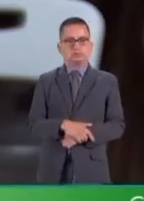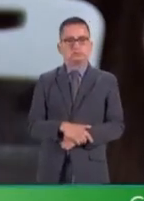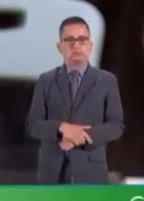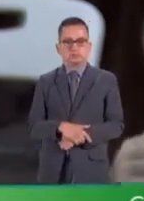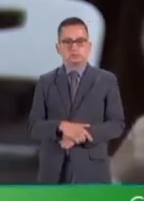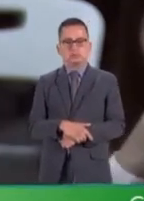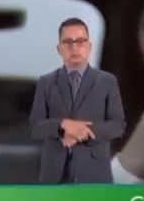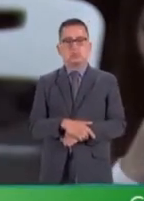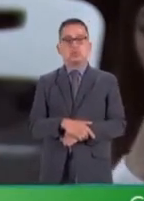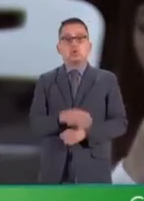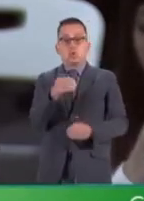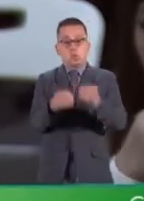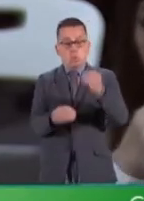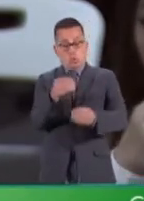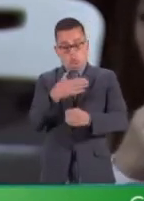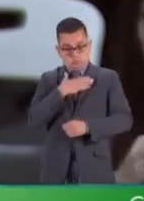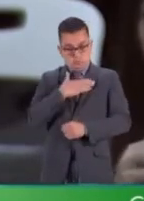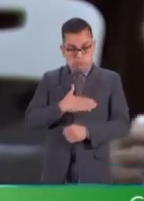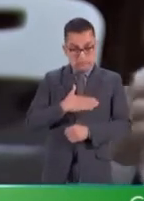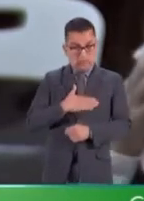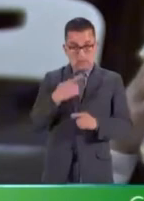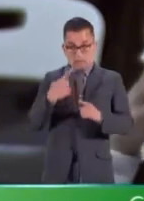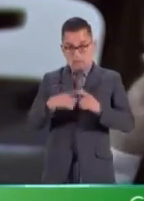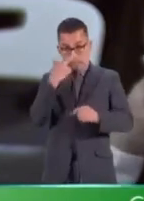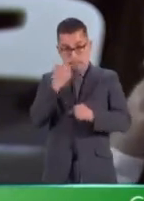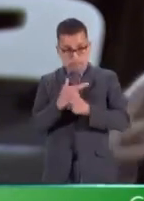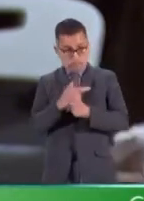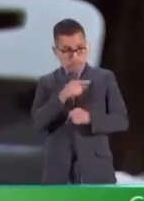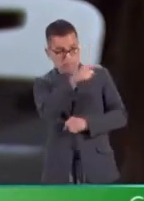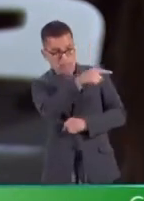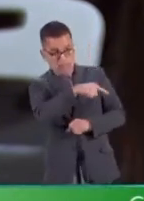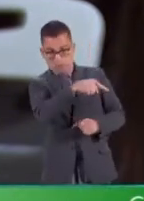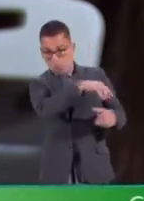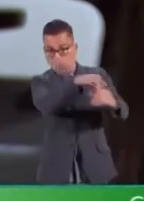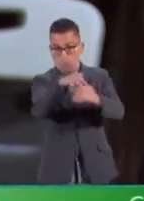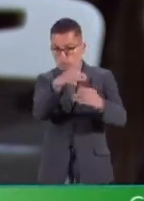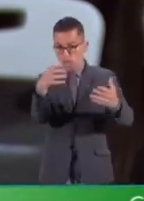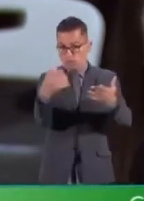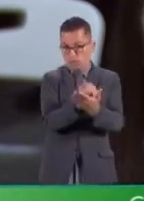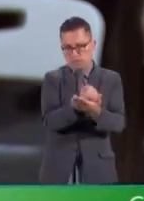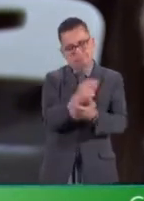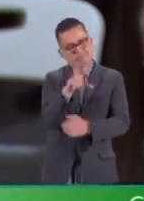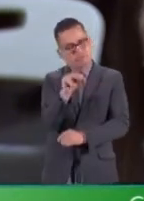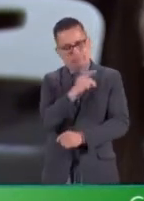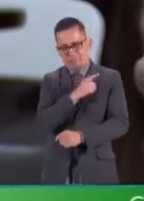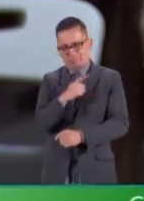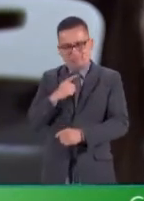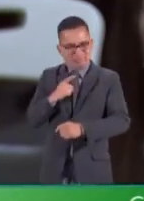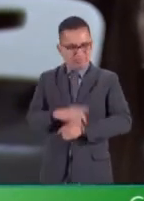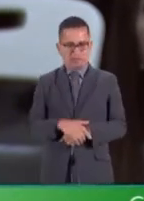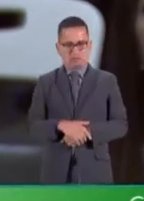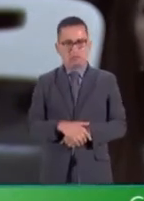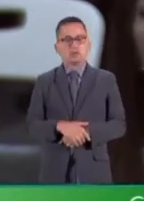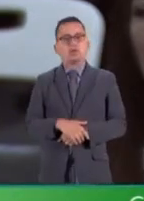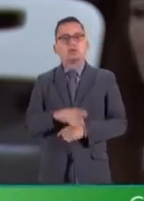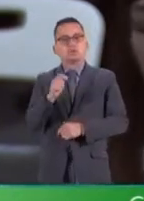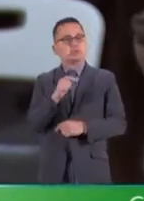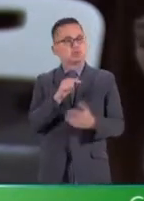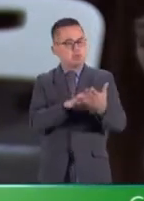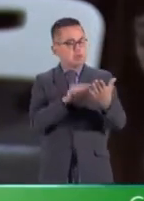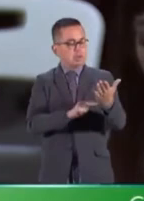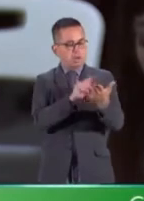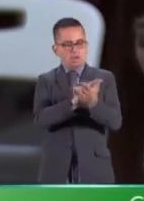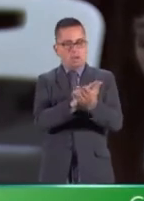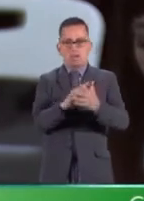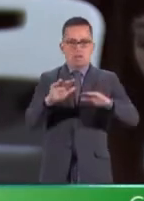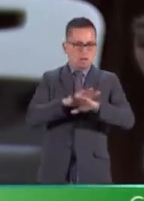justicia no debe depender de quien tiene más votos, como pretende Morena, ni de que no se haga ninguna reforma